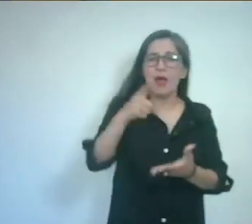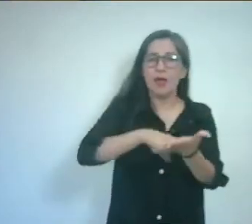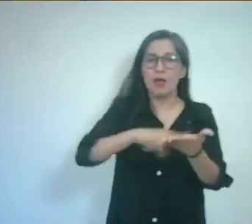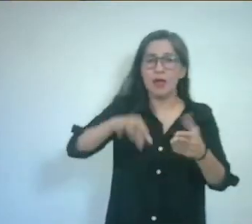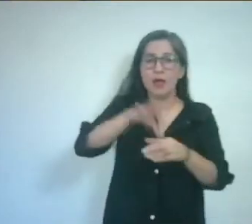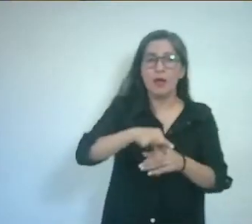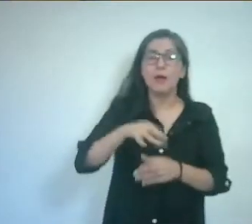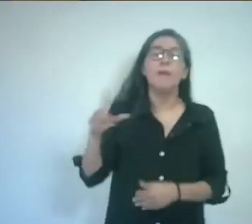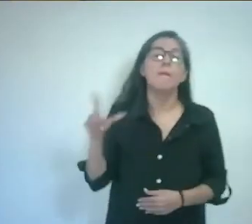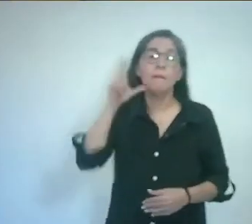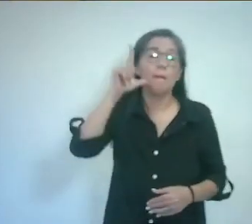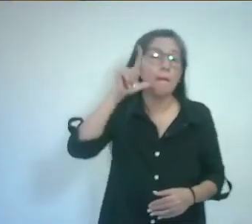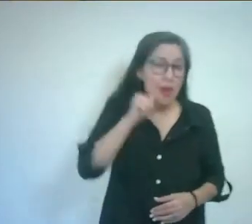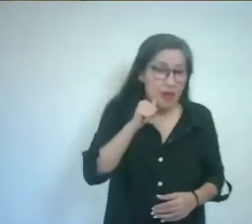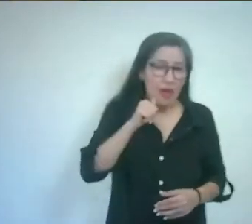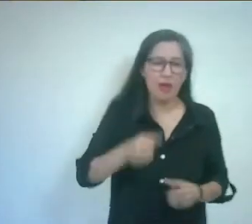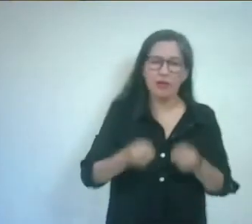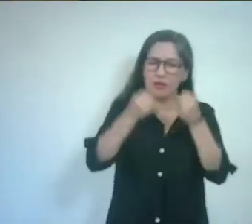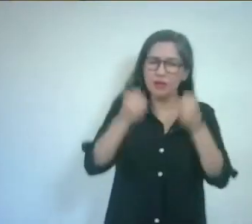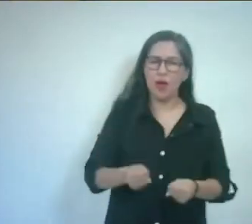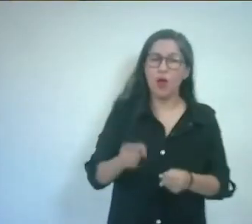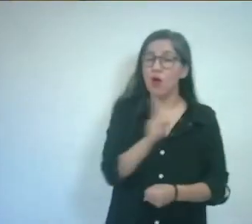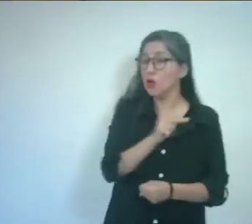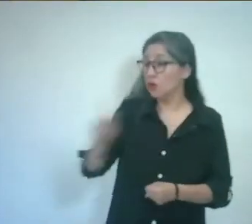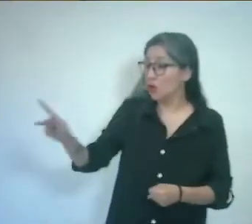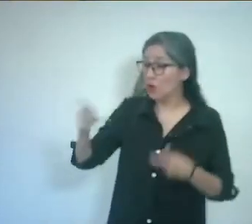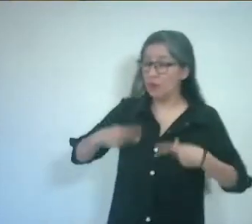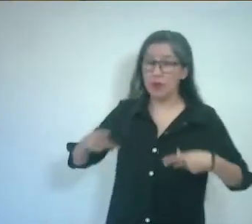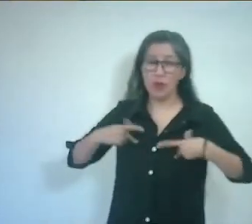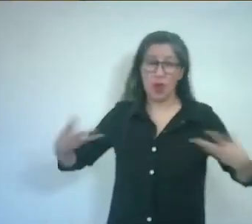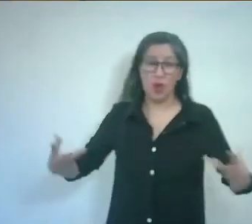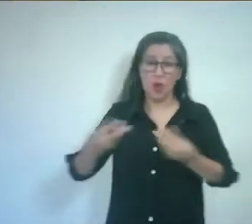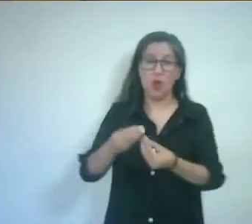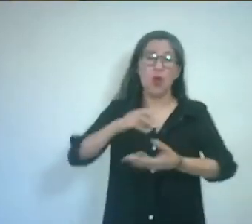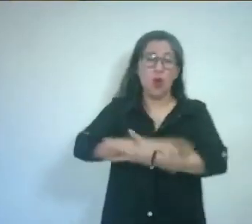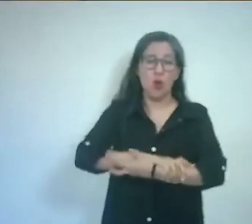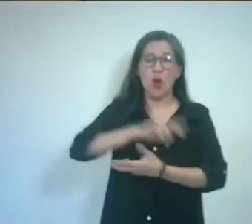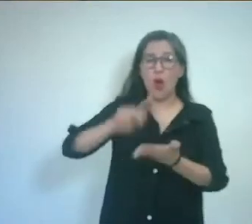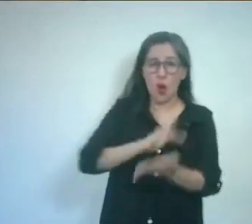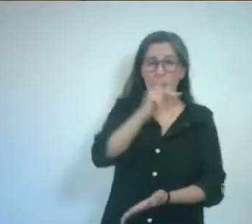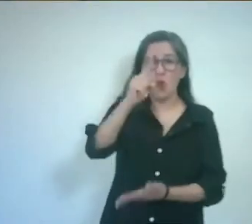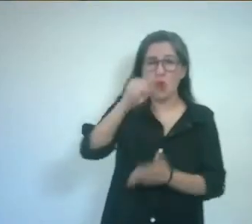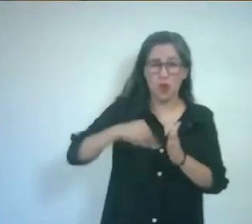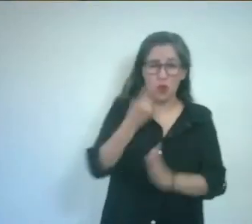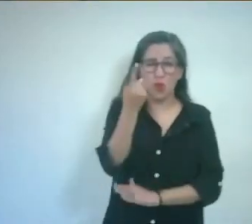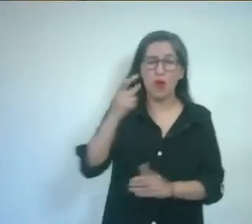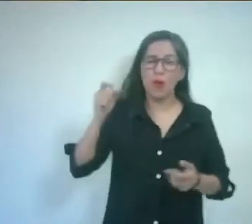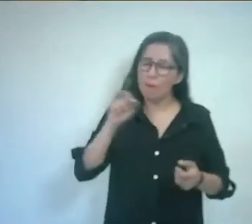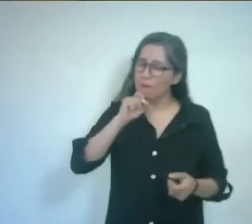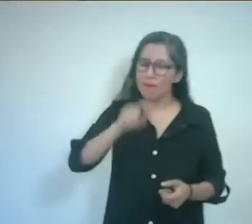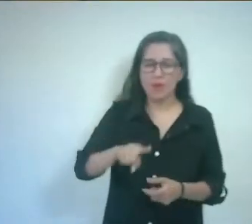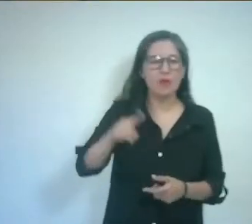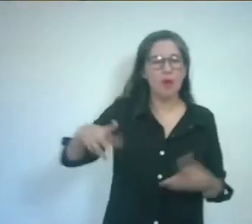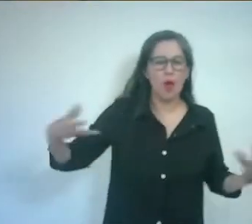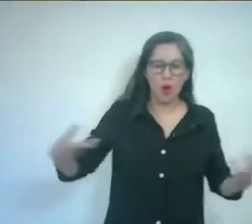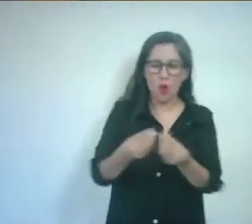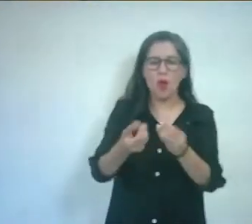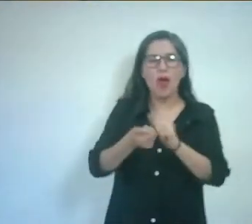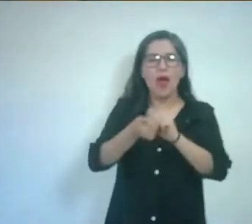con la certeza de que entre todas y todos hemos contribuido una vez más a la construcción de un Estado